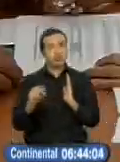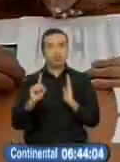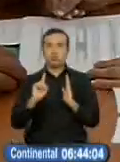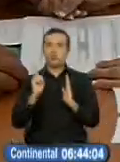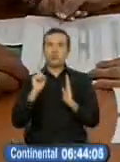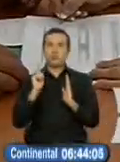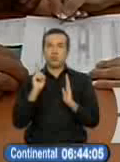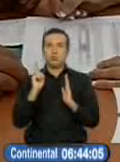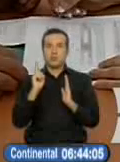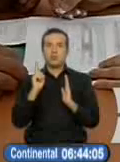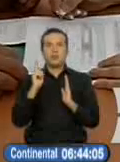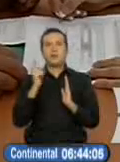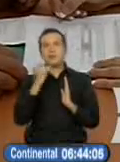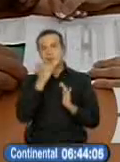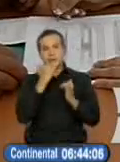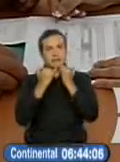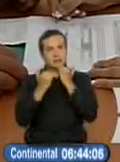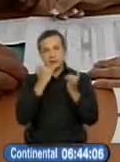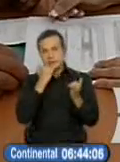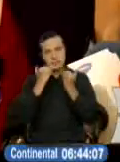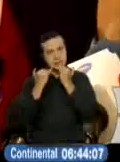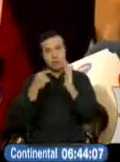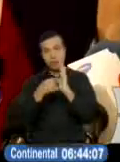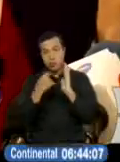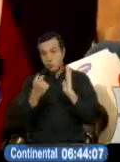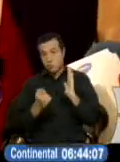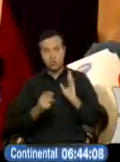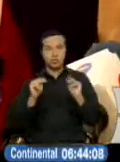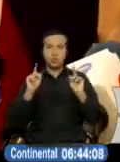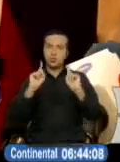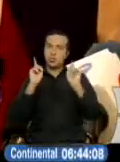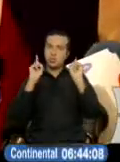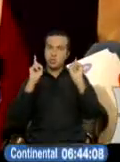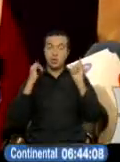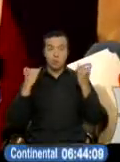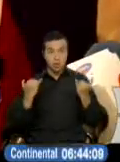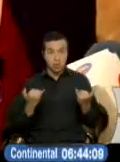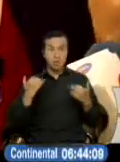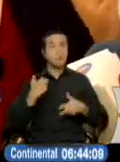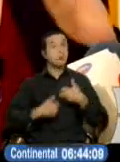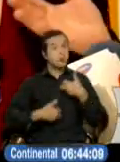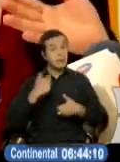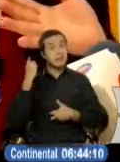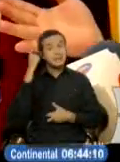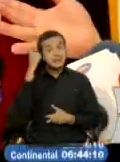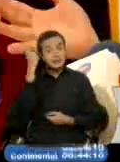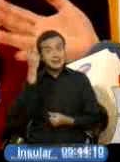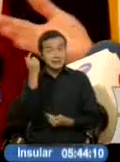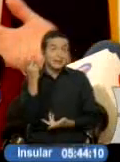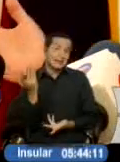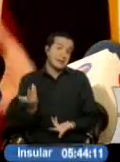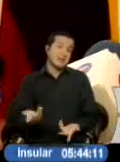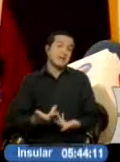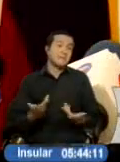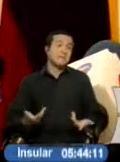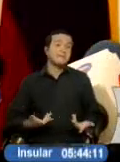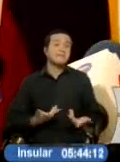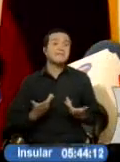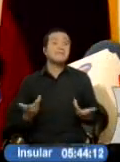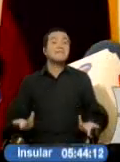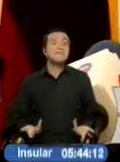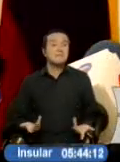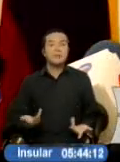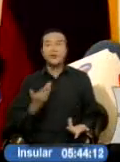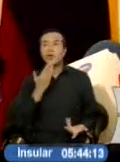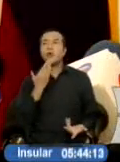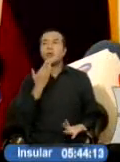campaña, resulta antitécnica, acotó el funcionario. Estamos viendo que estamos bastante apretados de recursos. Yo no sé cómo es que